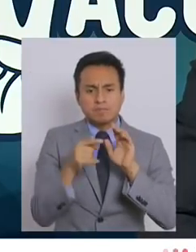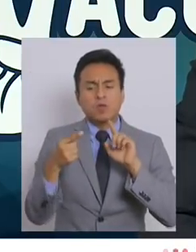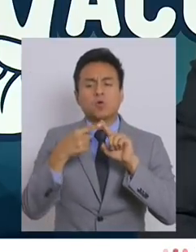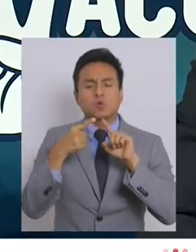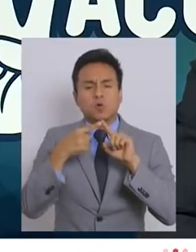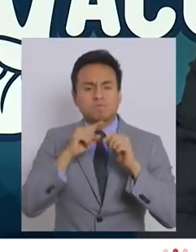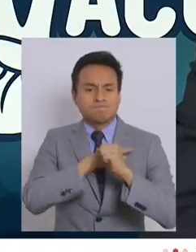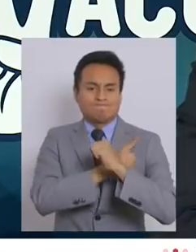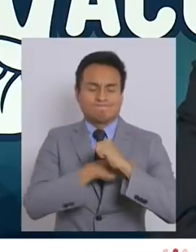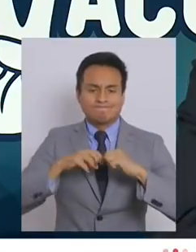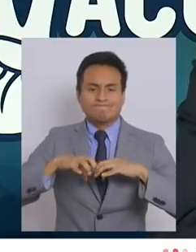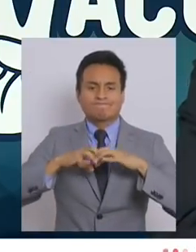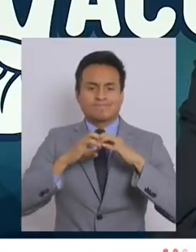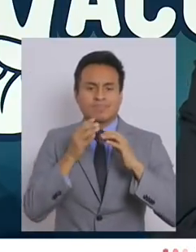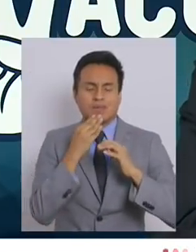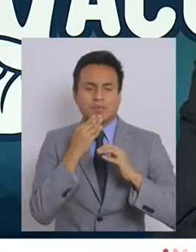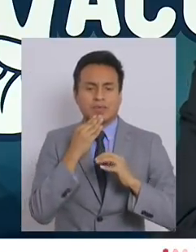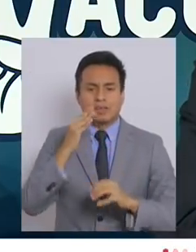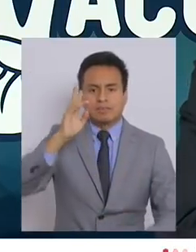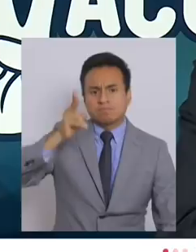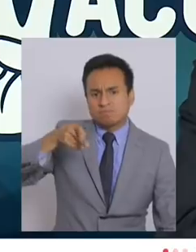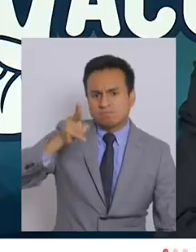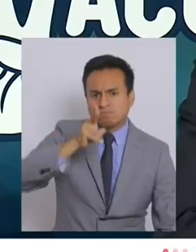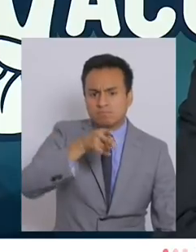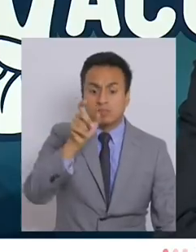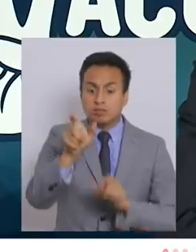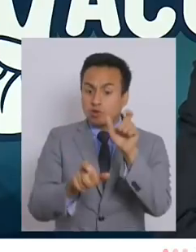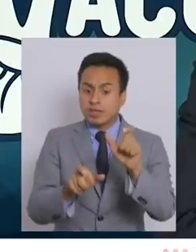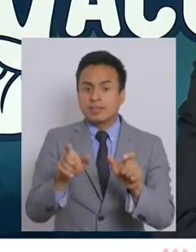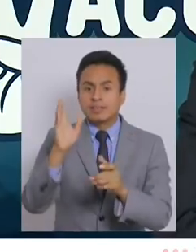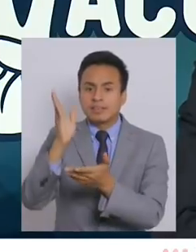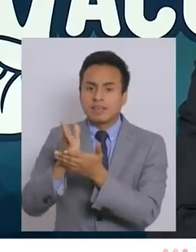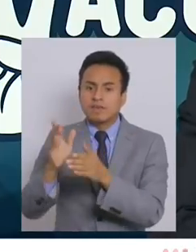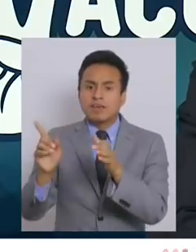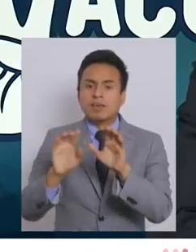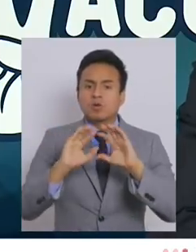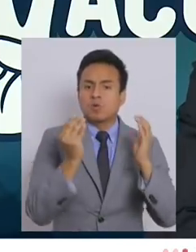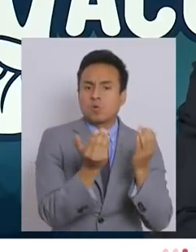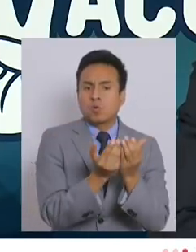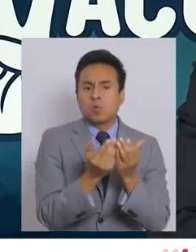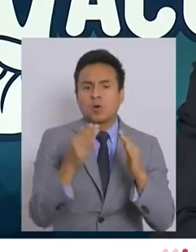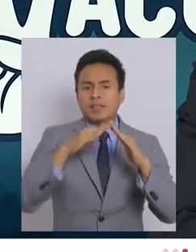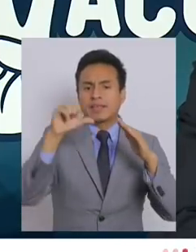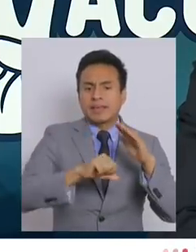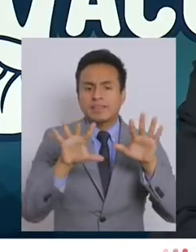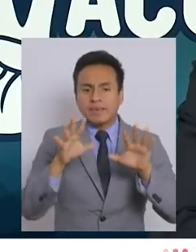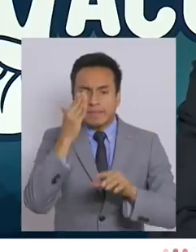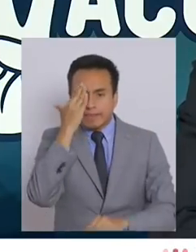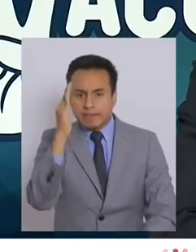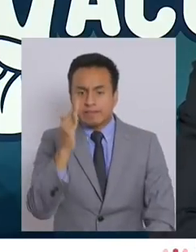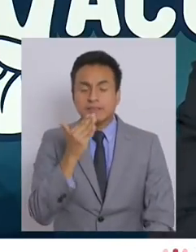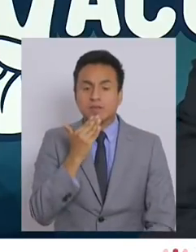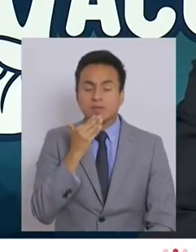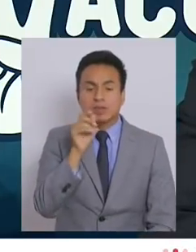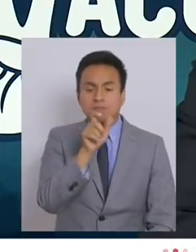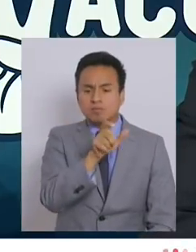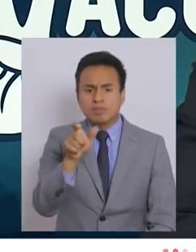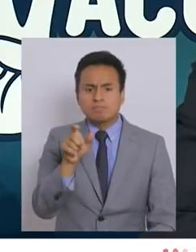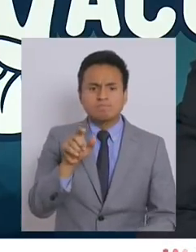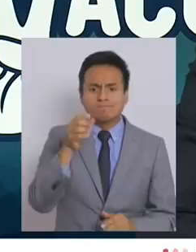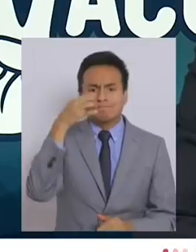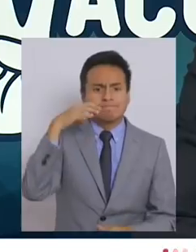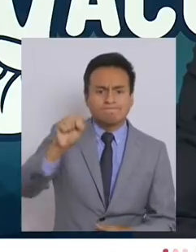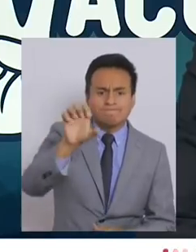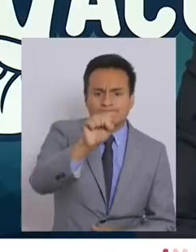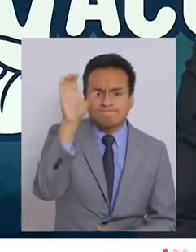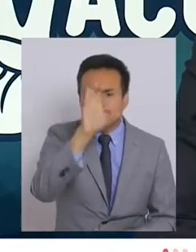hemos fortalecido también las restricciones las personas tienen que hacer una cuarentena de 10 días y además hemos intensificado la búsqueda activa de casos